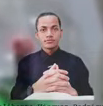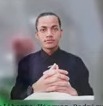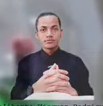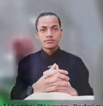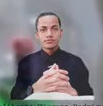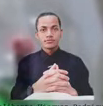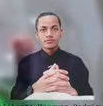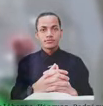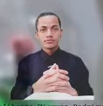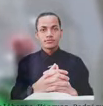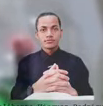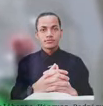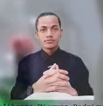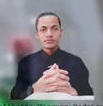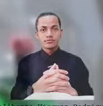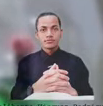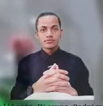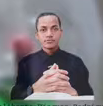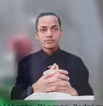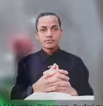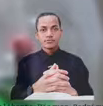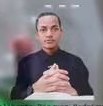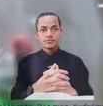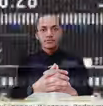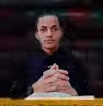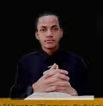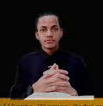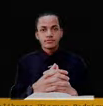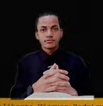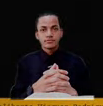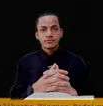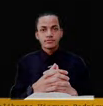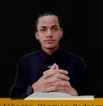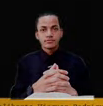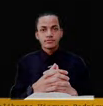reloj molecular y la división del chimpancé y humano.